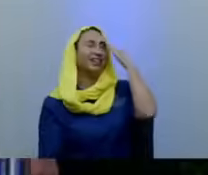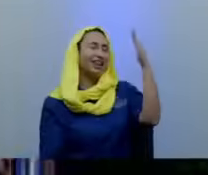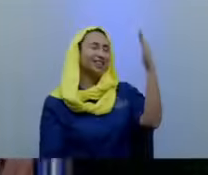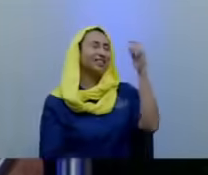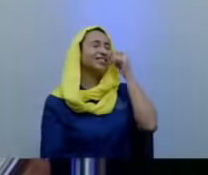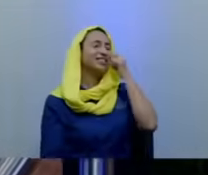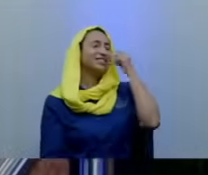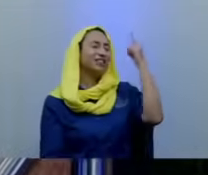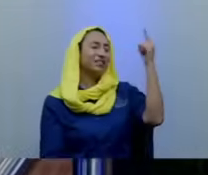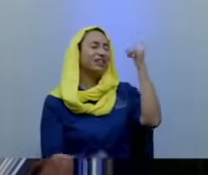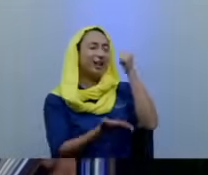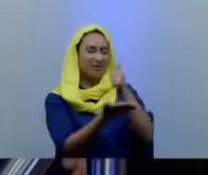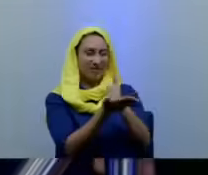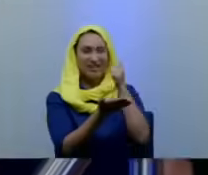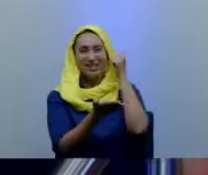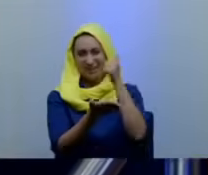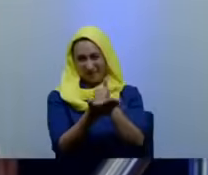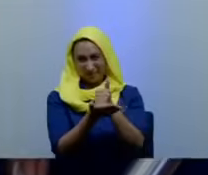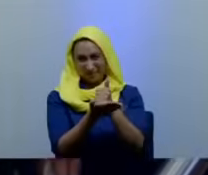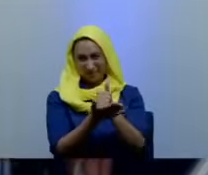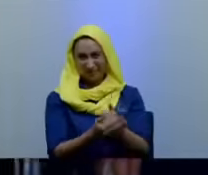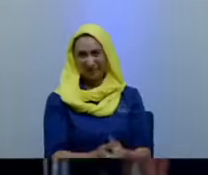Espíritu Santo. Amén.